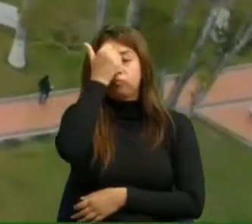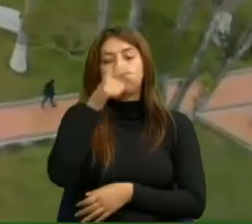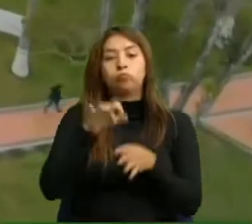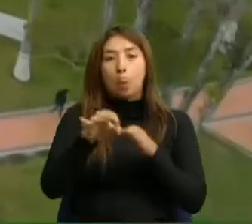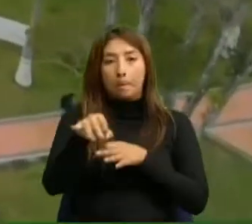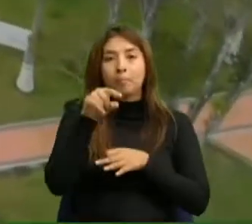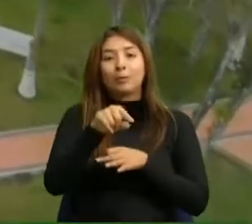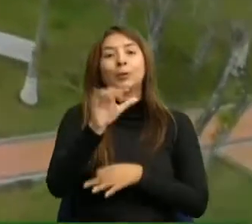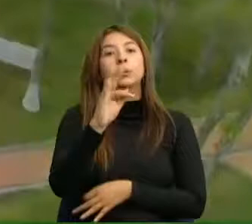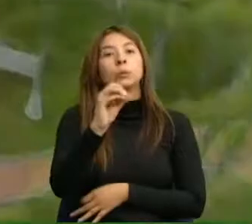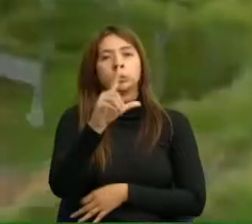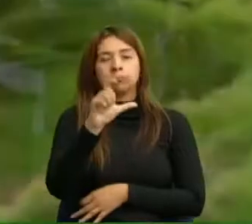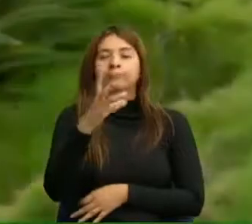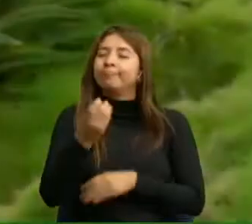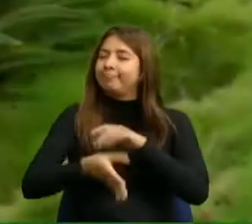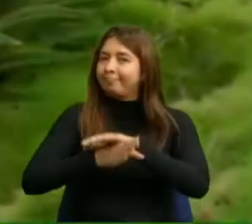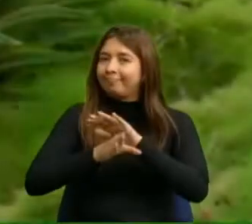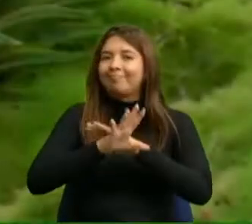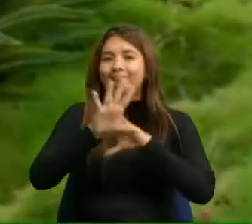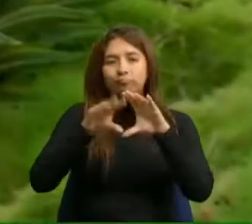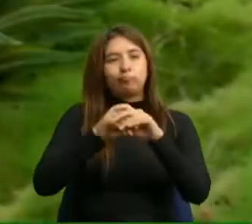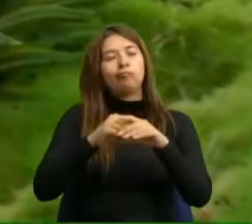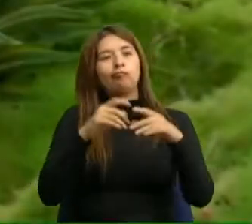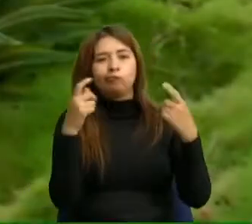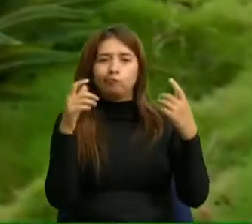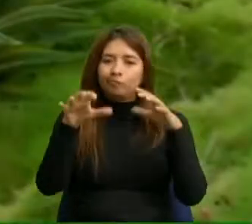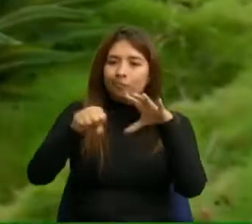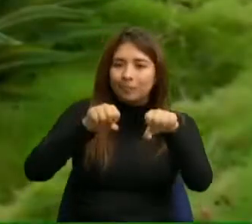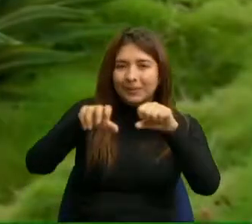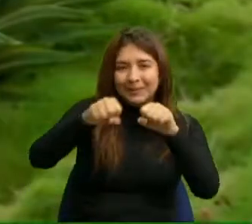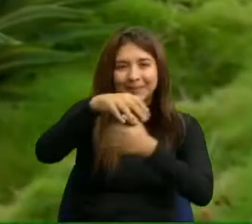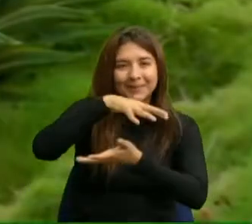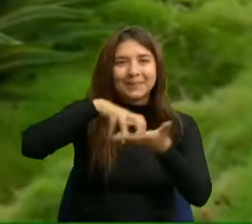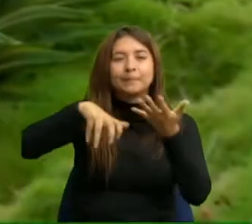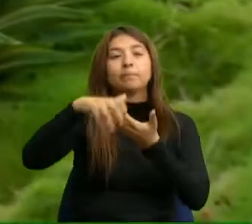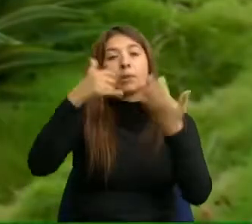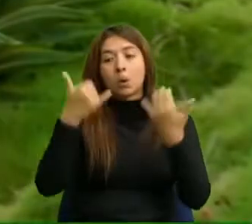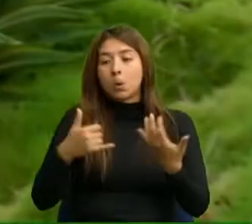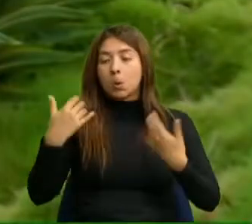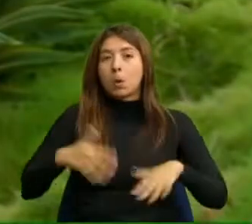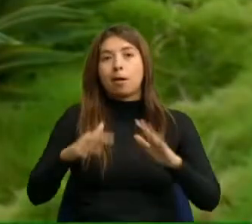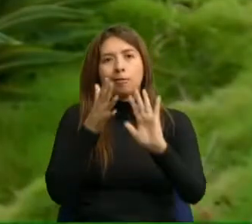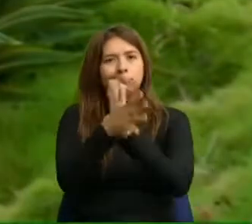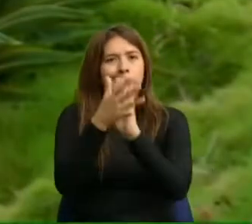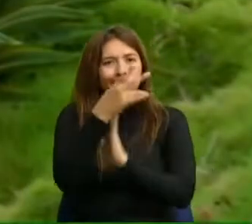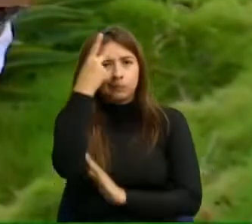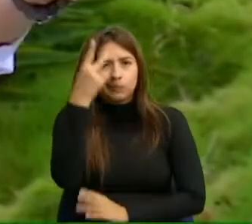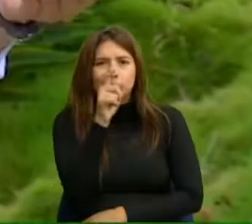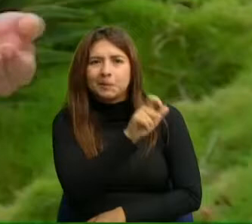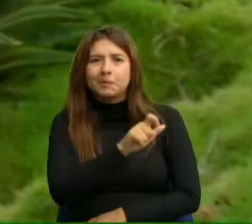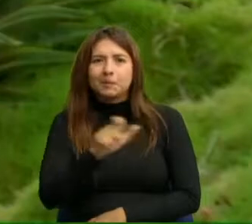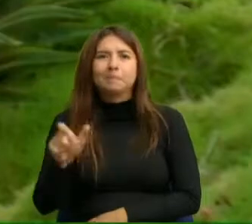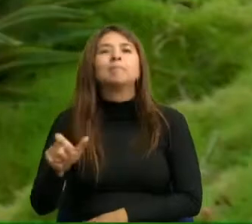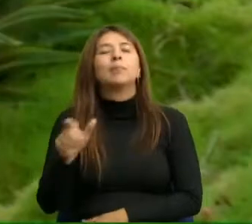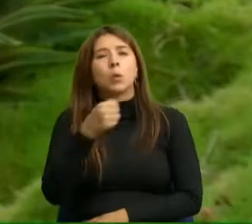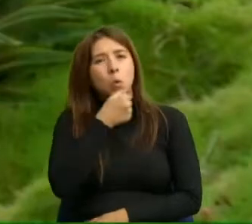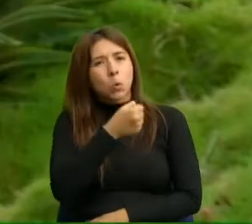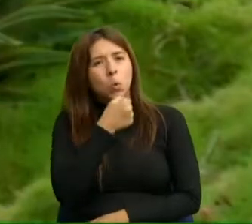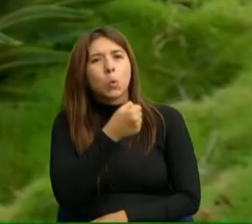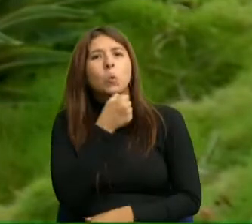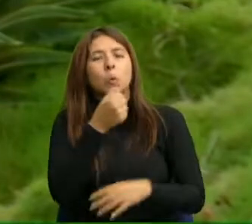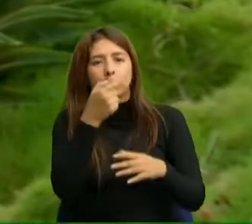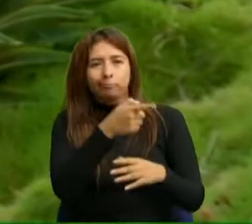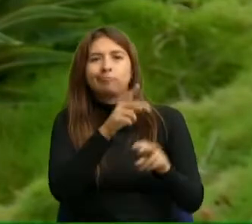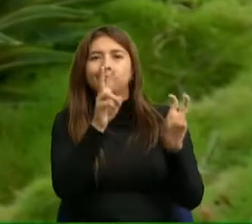canal Trozo se sigue tomando el Gran Santander y nos tomamos este municipio para contarles la historia de su gente, las noticias de esta